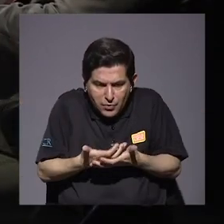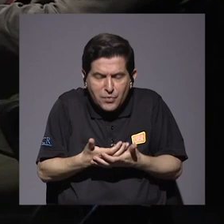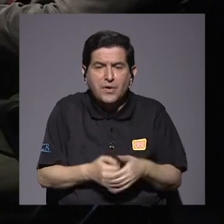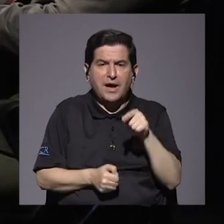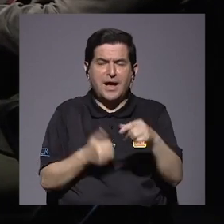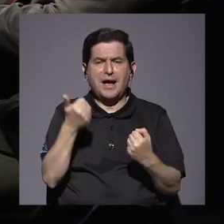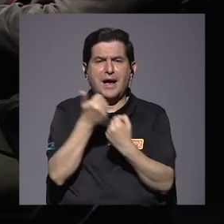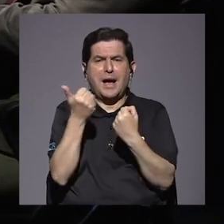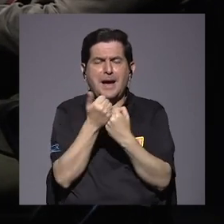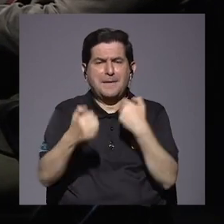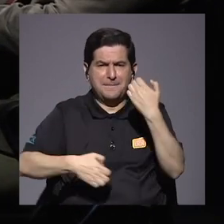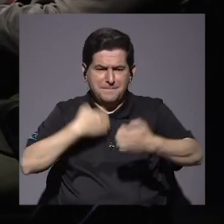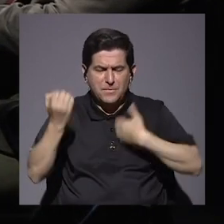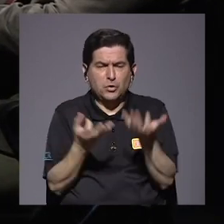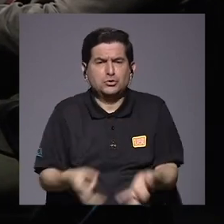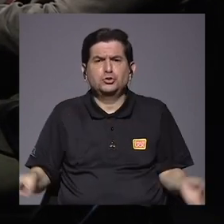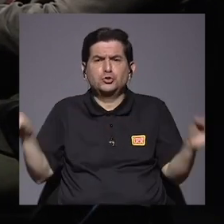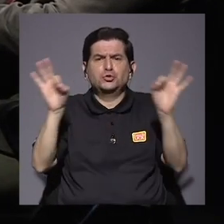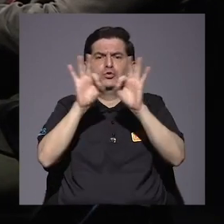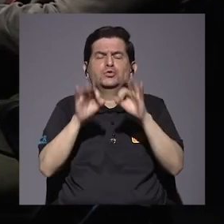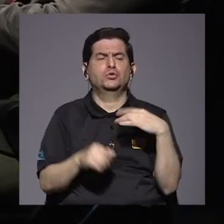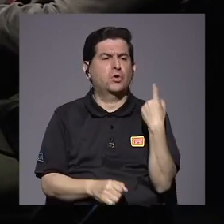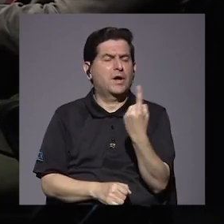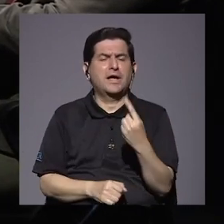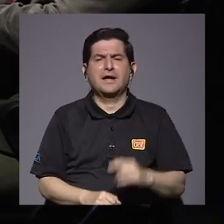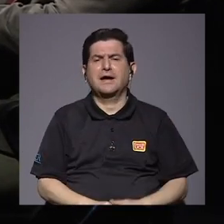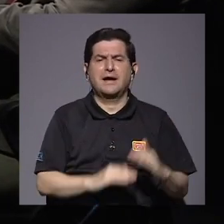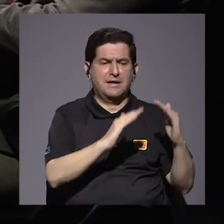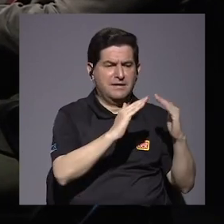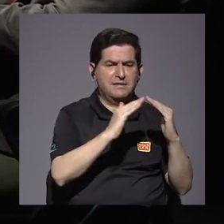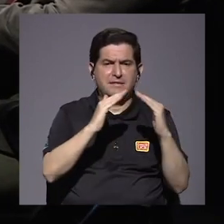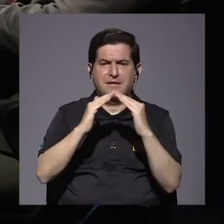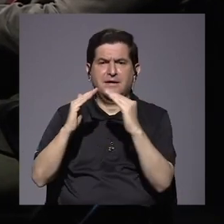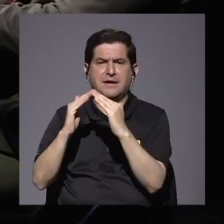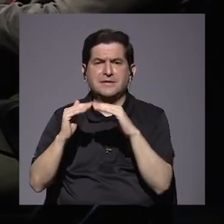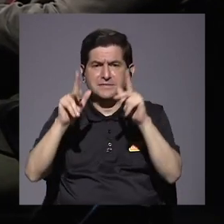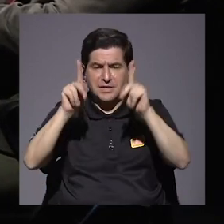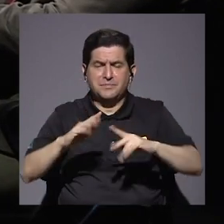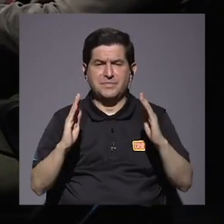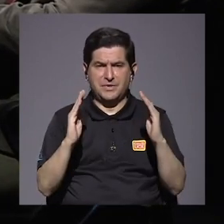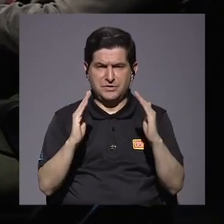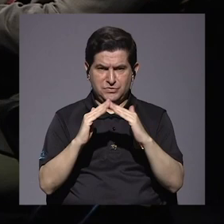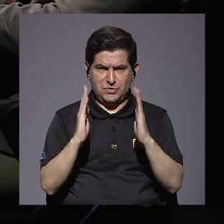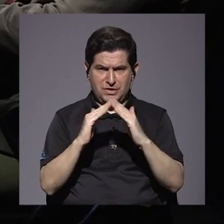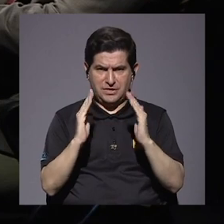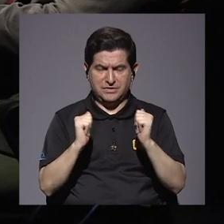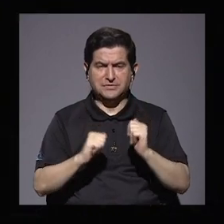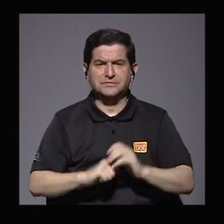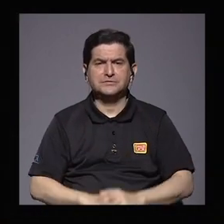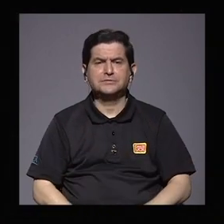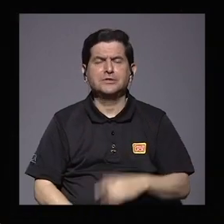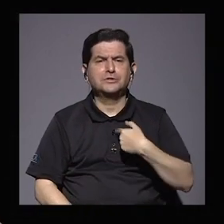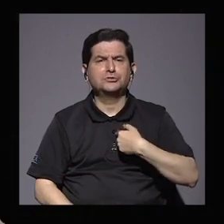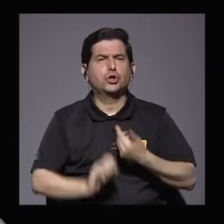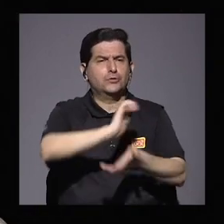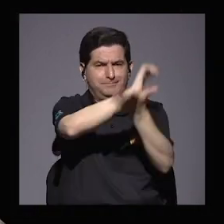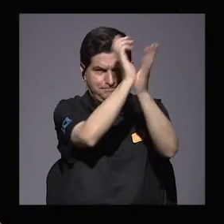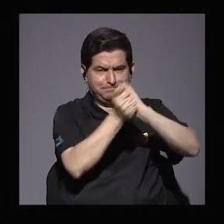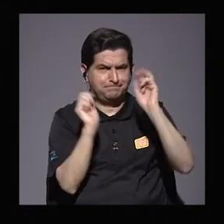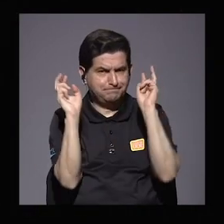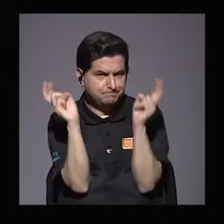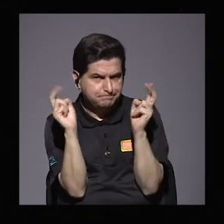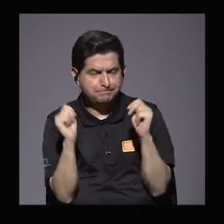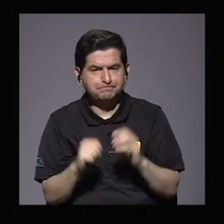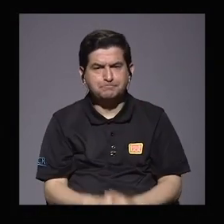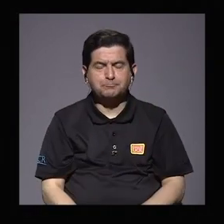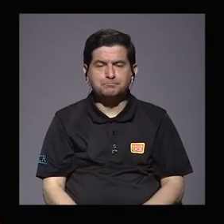respaldo emocional fundamental en cada una de las casas en las que ellos viven y que ellas viven. Voy a dar un salto, don